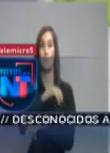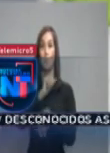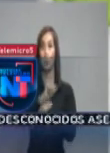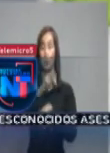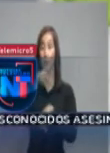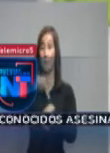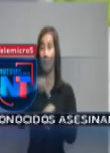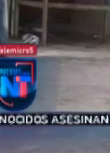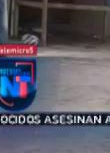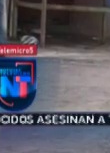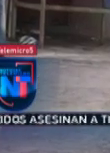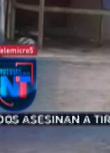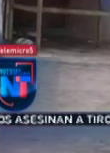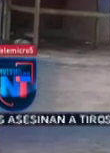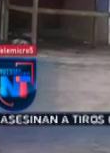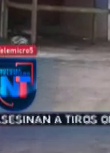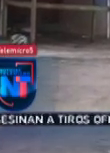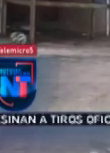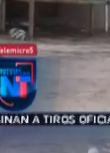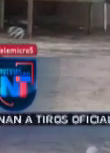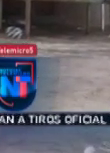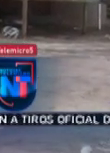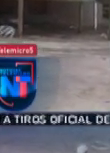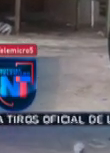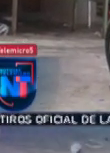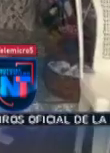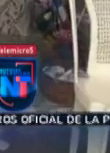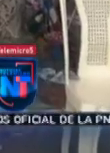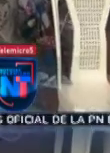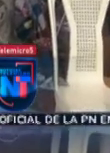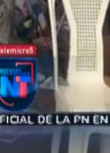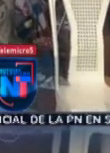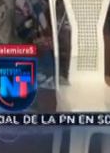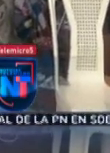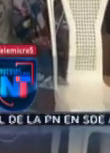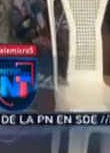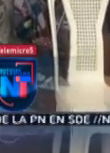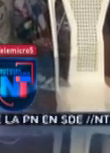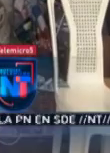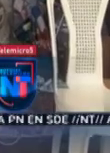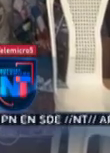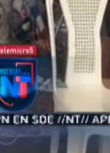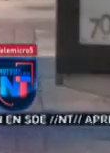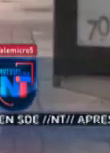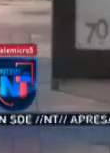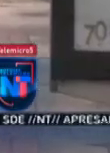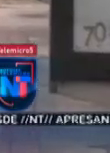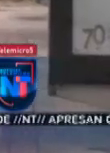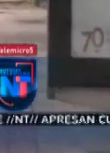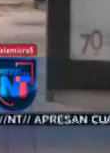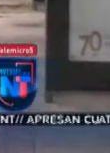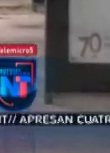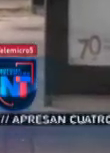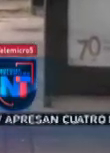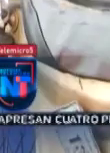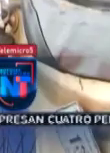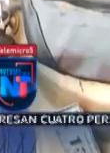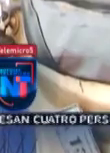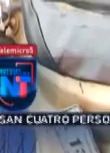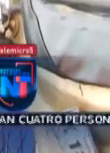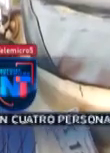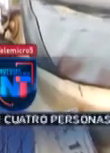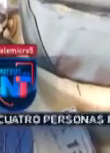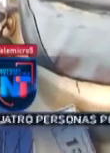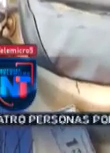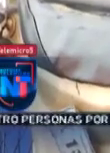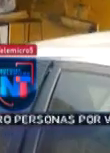Rafael Sánchez Cárdenas recalcó que es una insensatez de quienes se oponen a que el país continúe en estado de